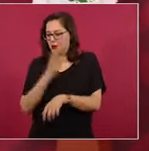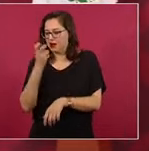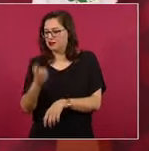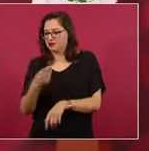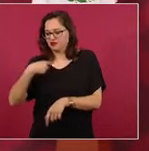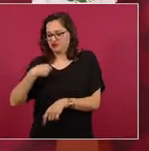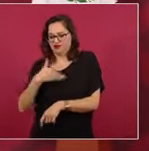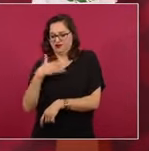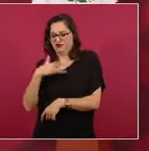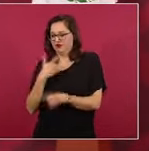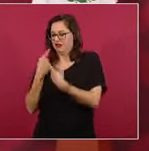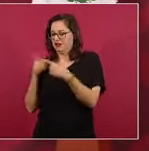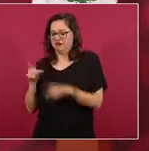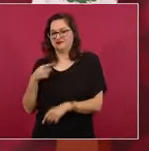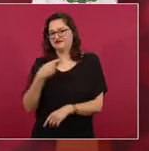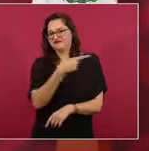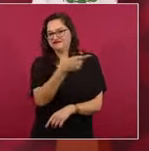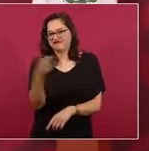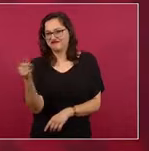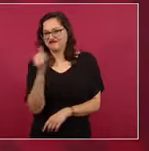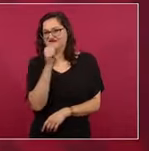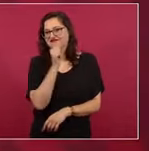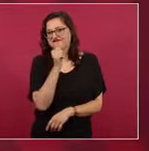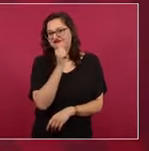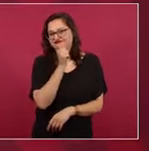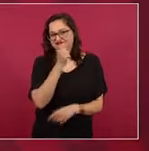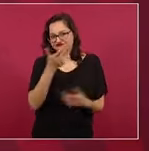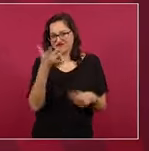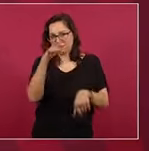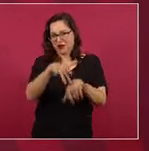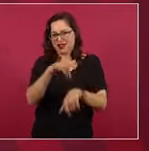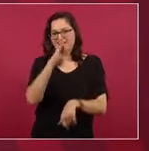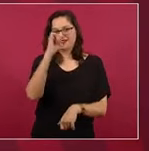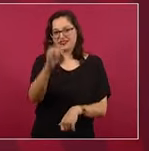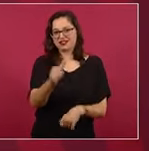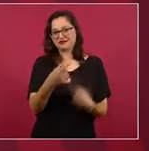Y era la historia de México.